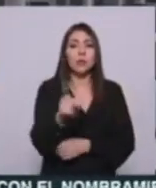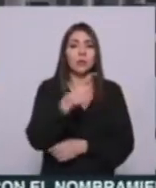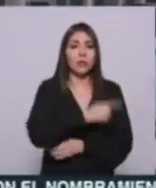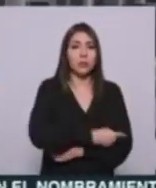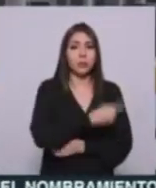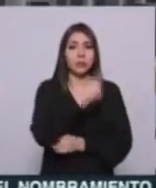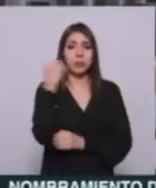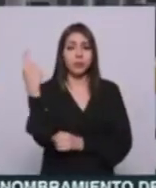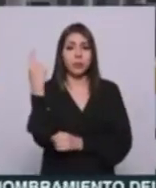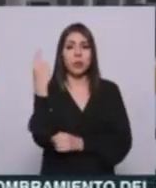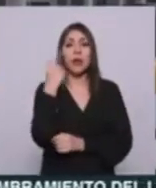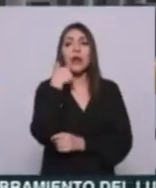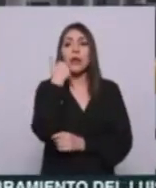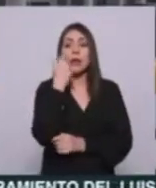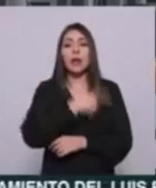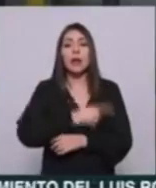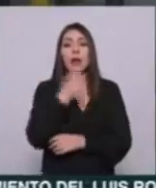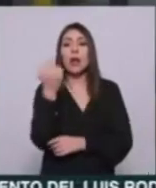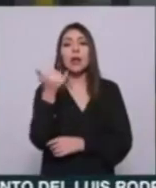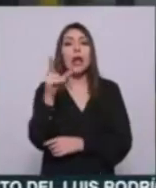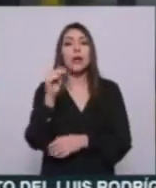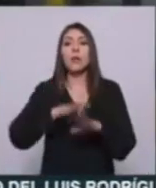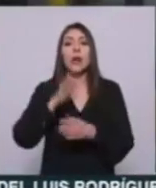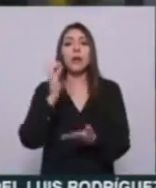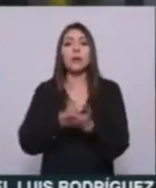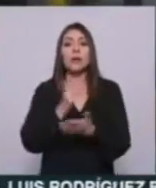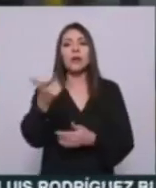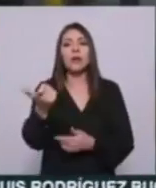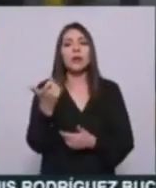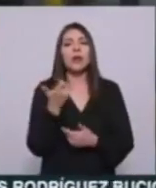cuotas, sino una cooperación voluntaria.